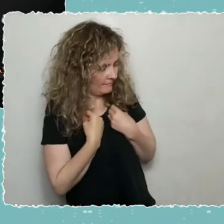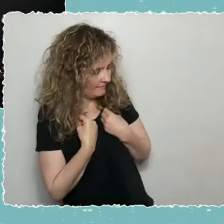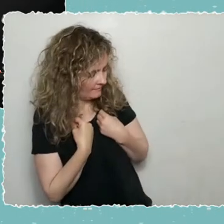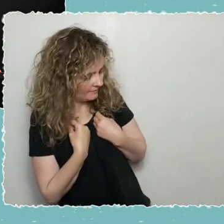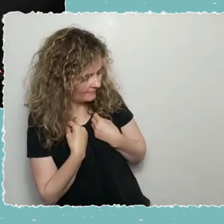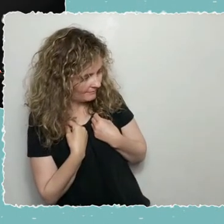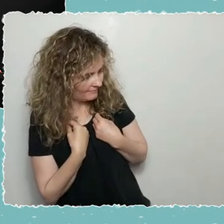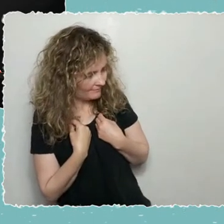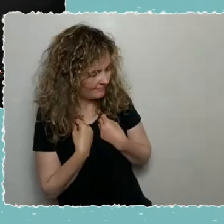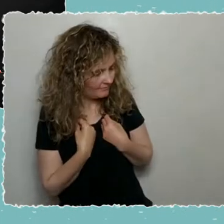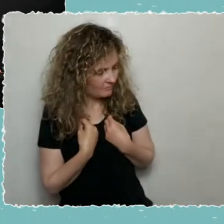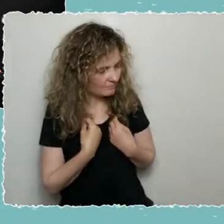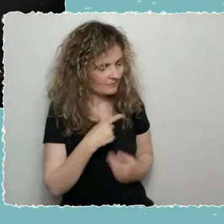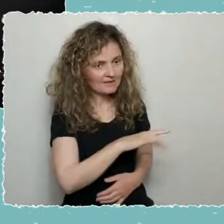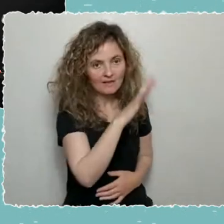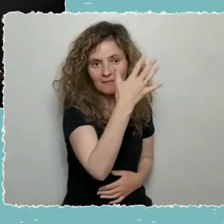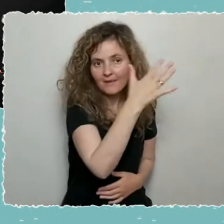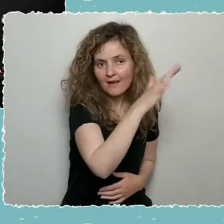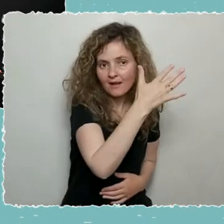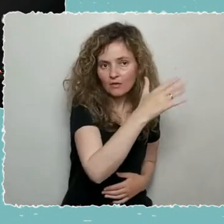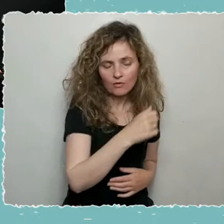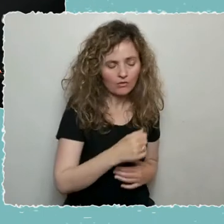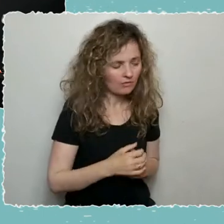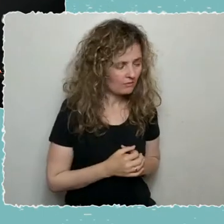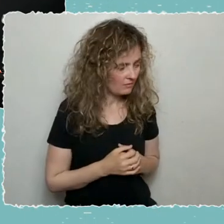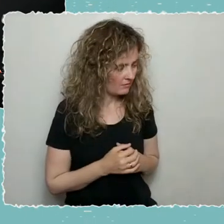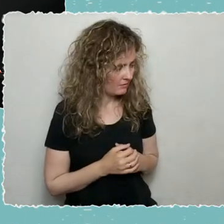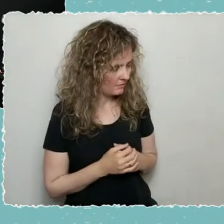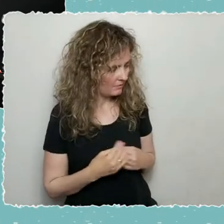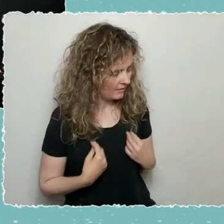ela é moito de... ¡Ay! ¡Unha man!